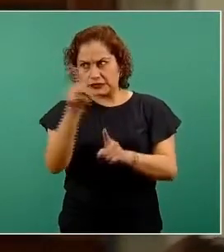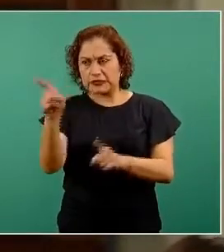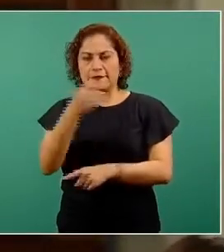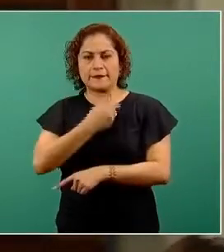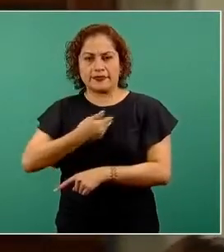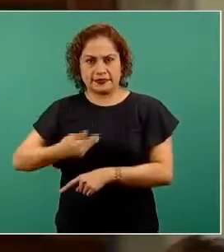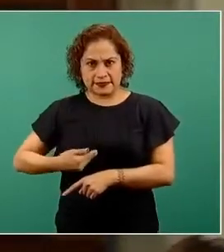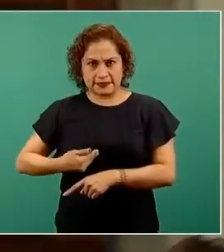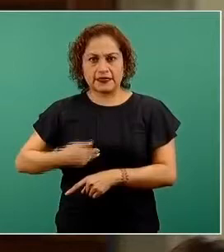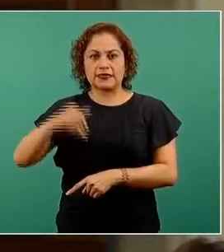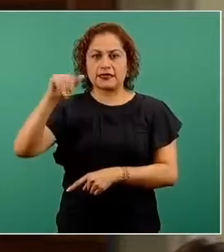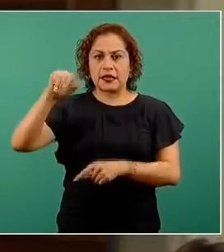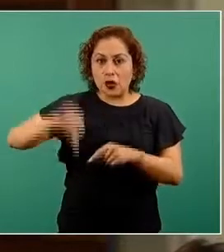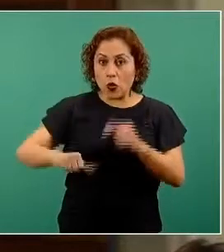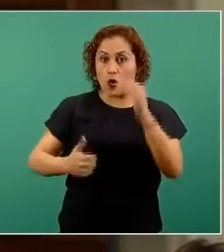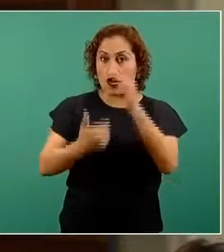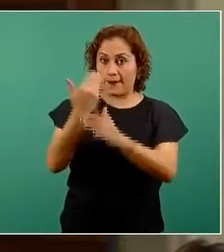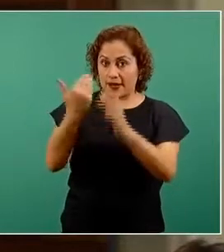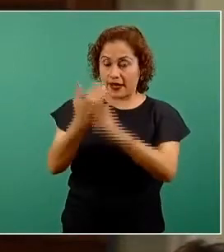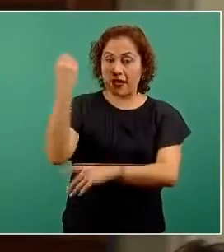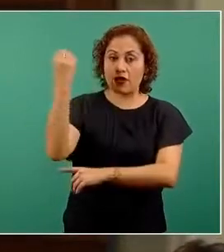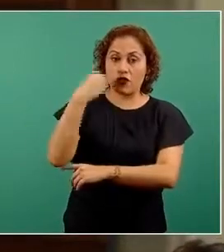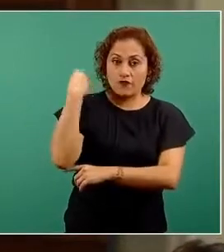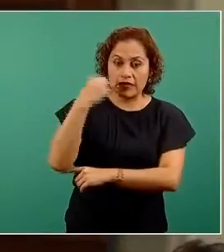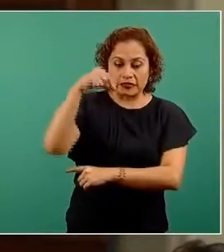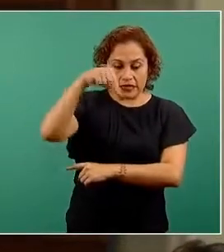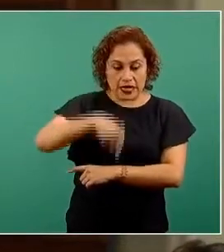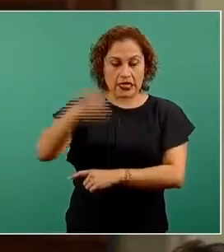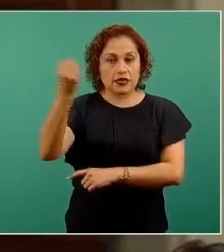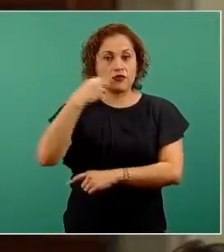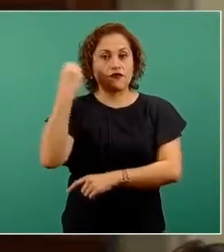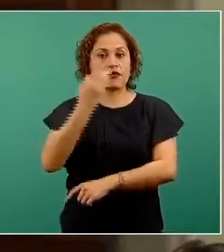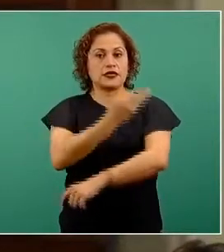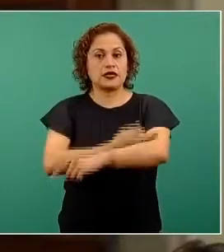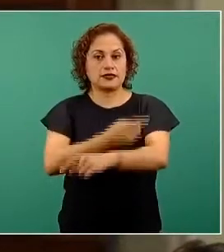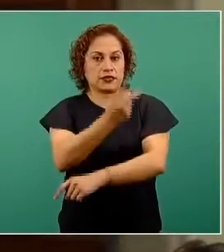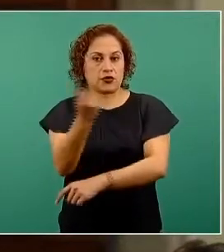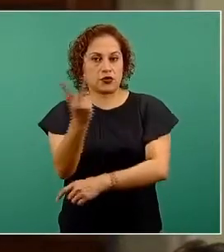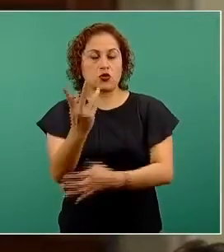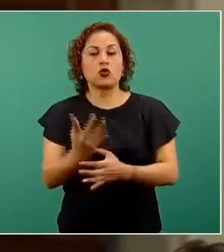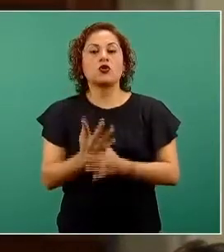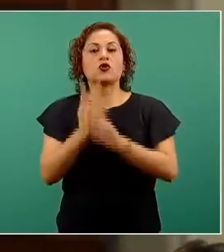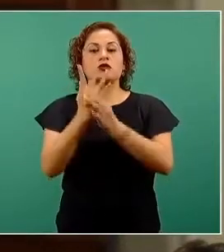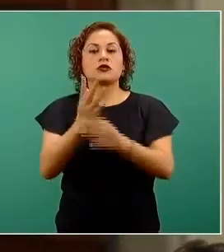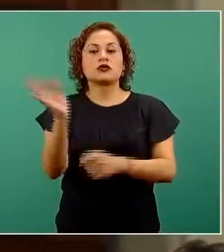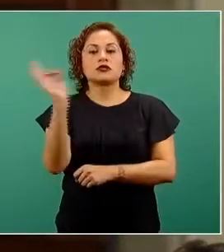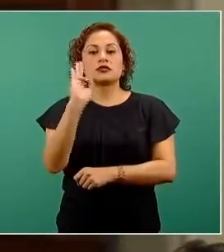dicho, tanto en la mañanera como en este foro, que si se vacuna a las personas mayores se